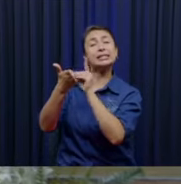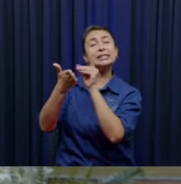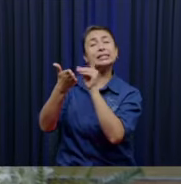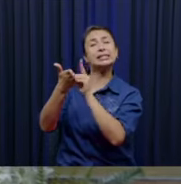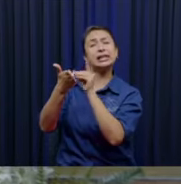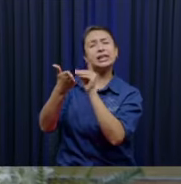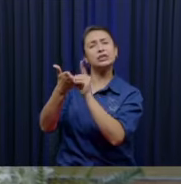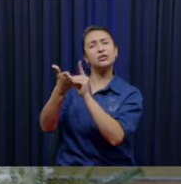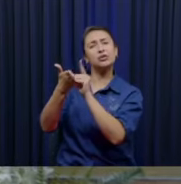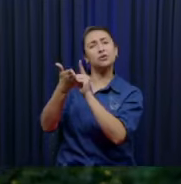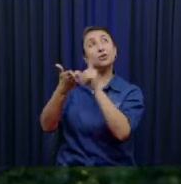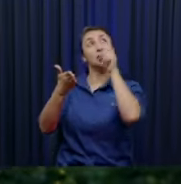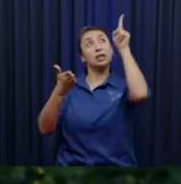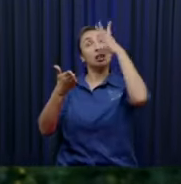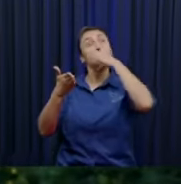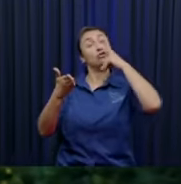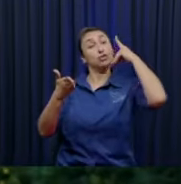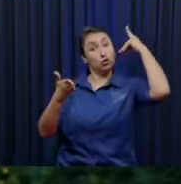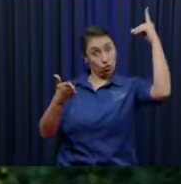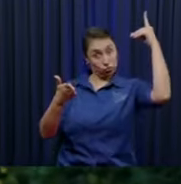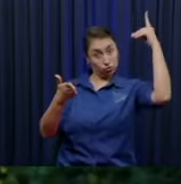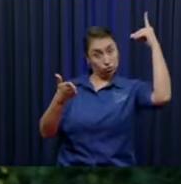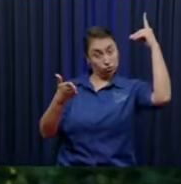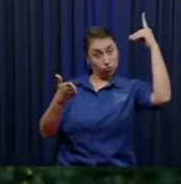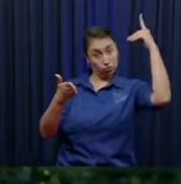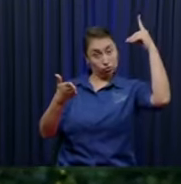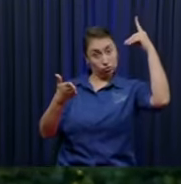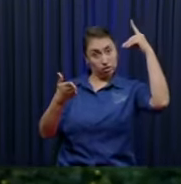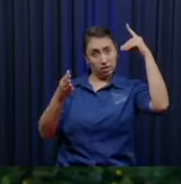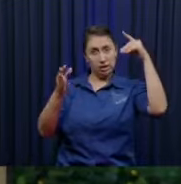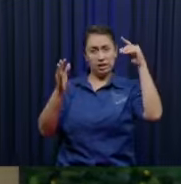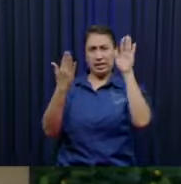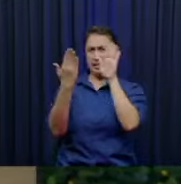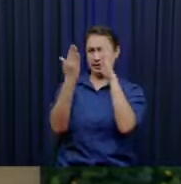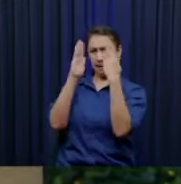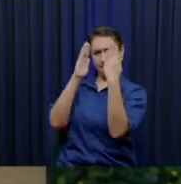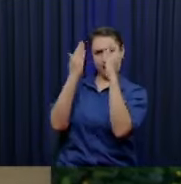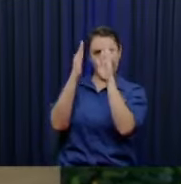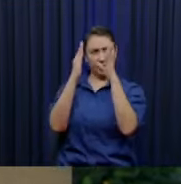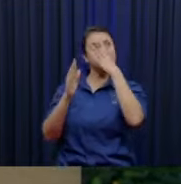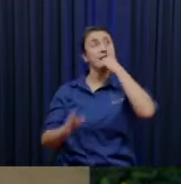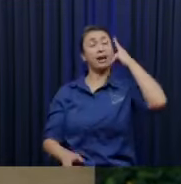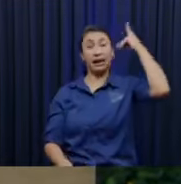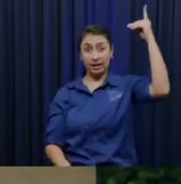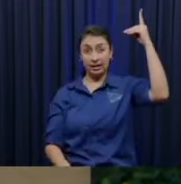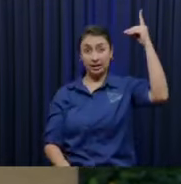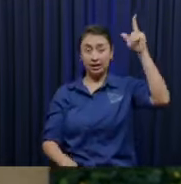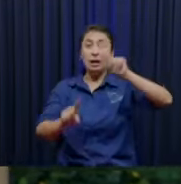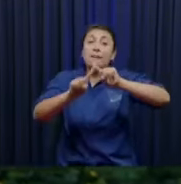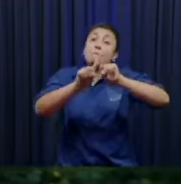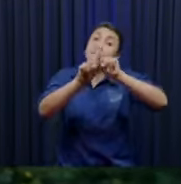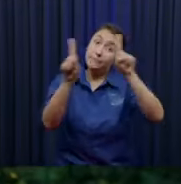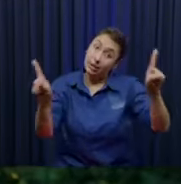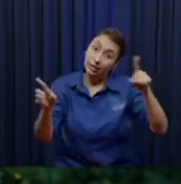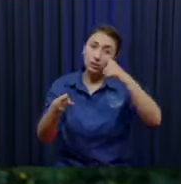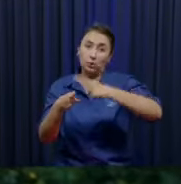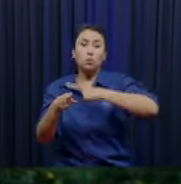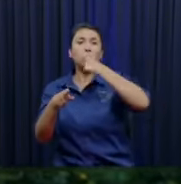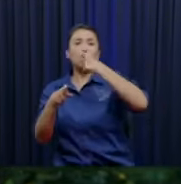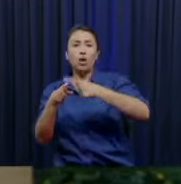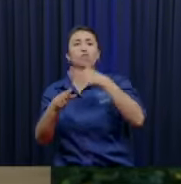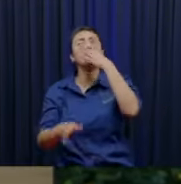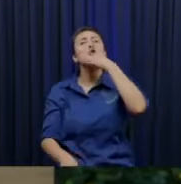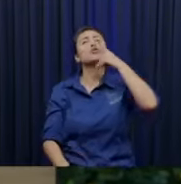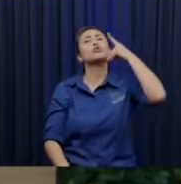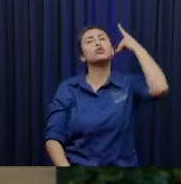Tremendo, porque cuando le hace a su mujer, la hace semejante. Y ese era un mensaje tremendo. Porque el